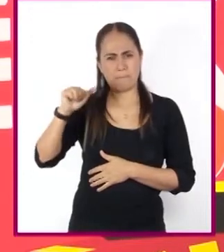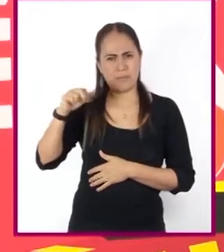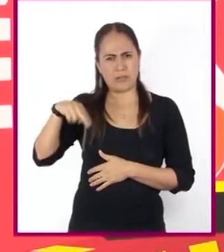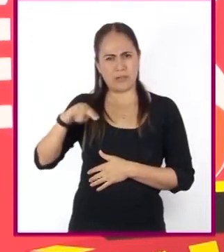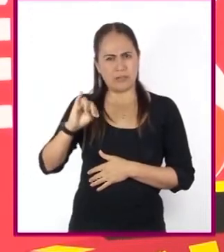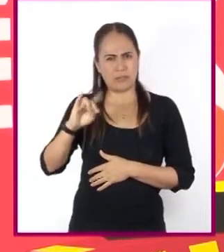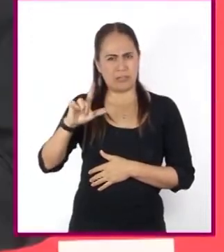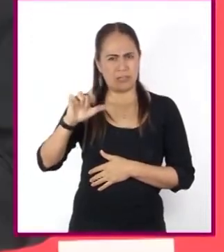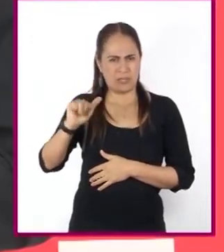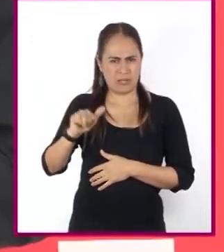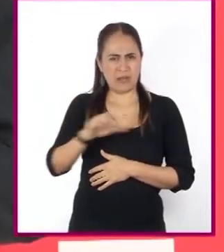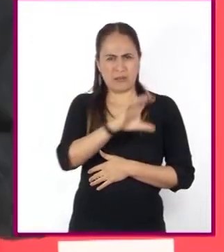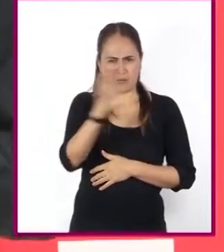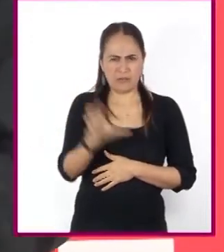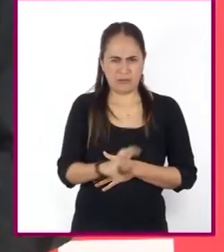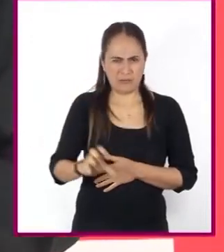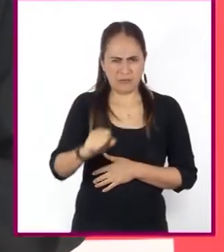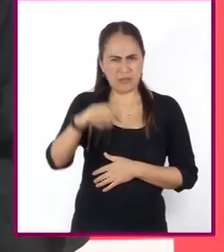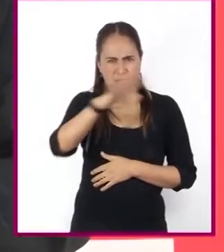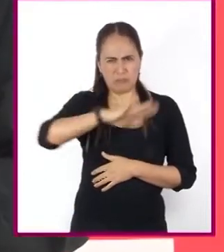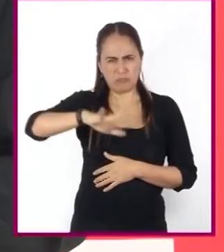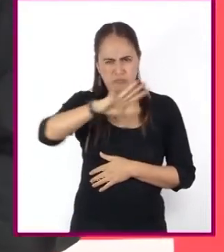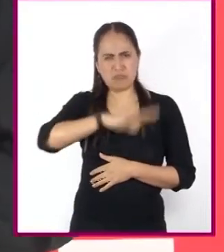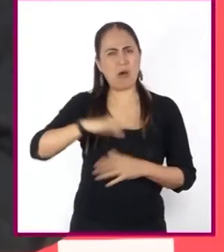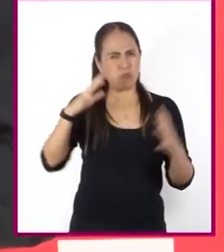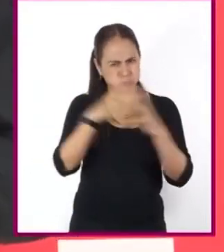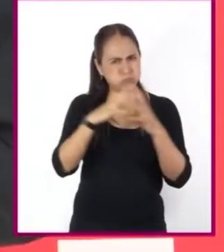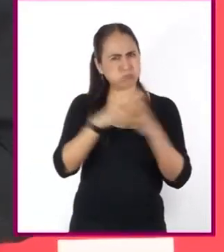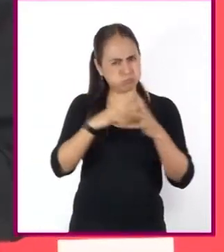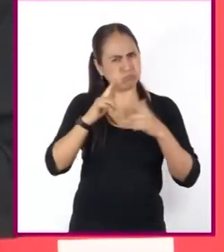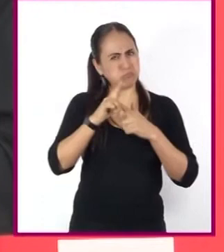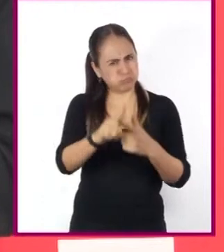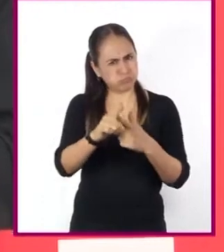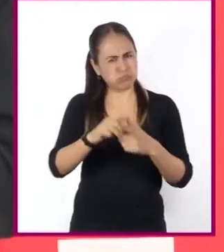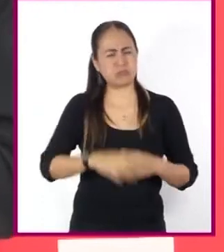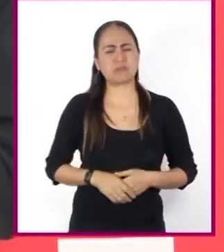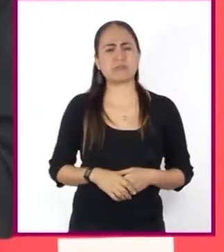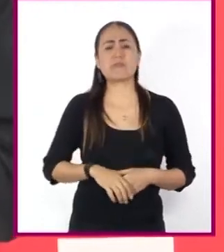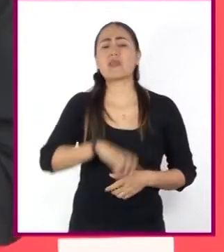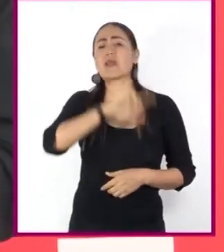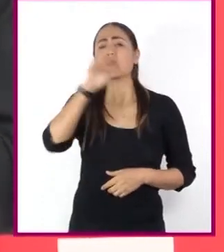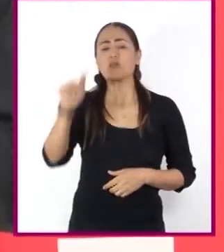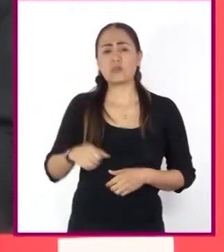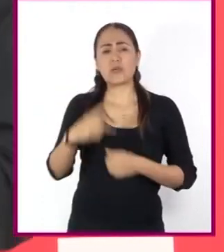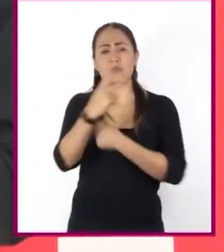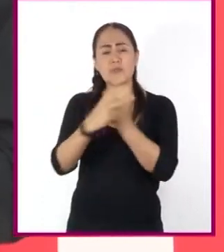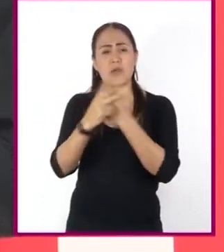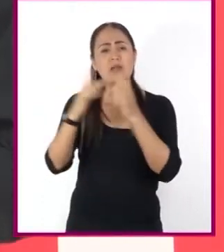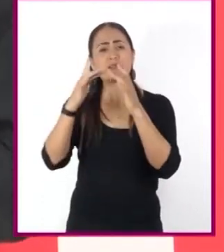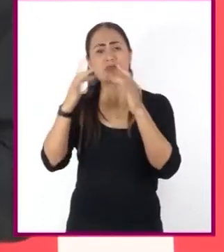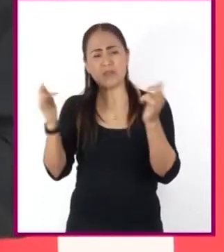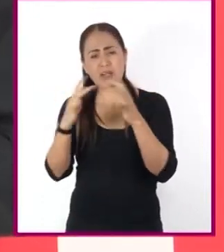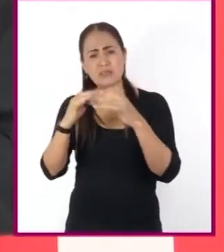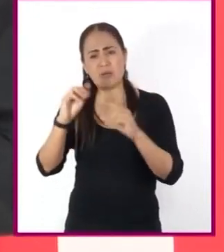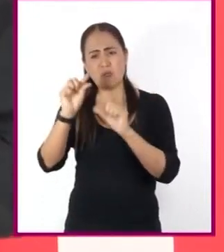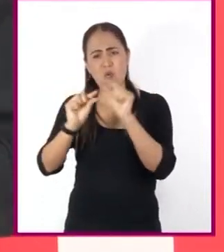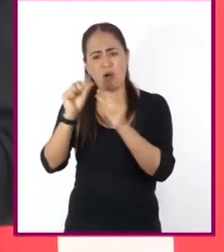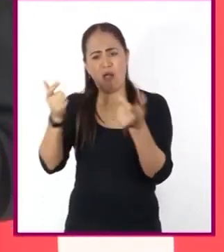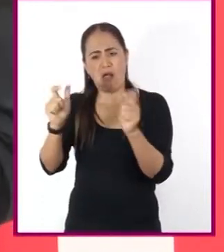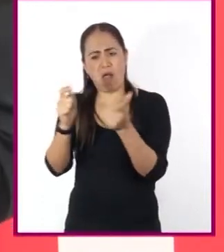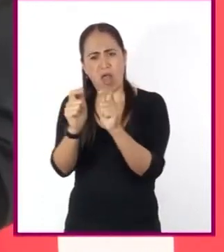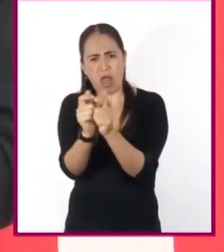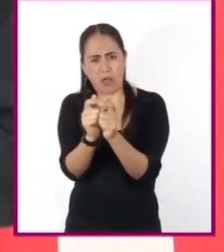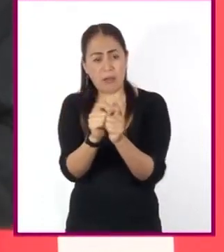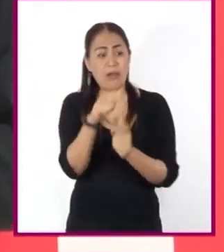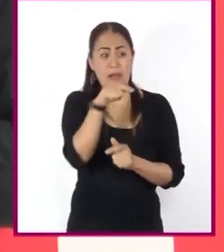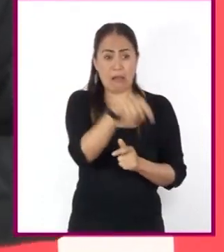África Occidental? Tras este conflicto, Francia saldría debilitada y Gran Bretaña, en cambio, no